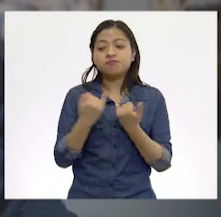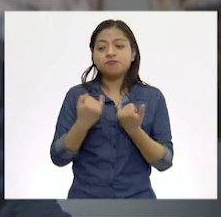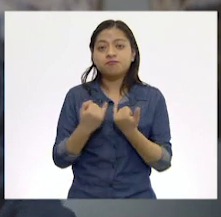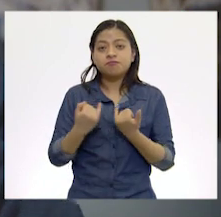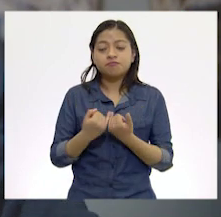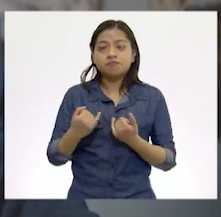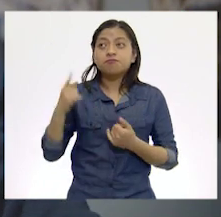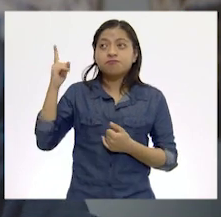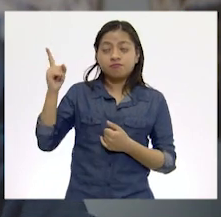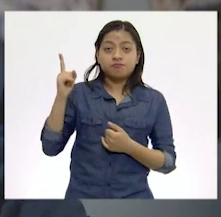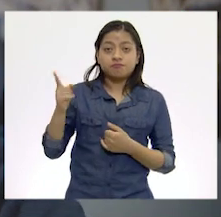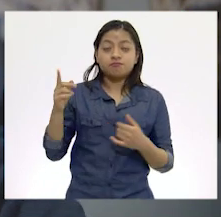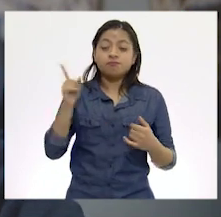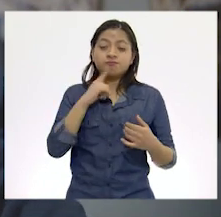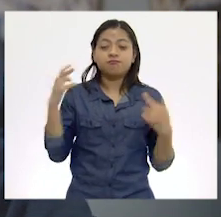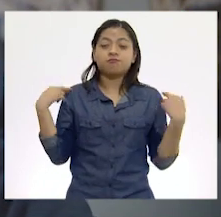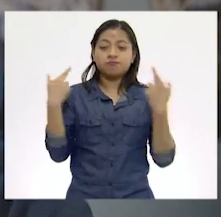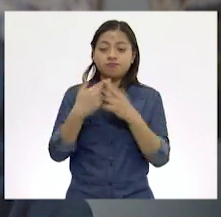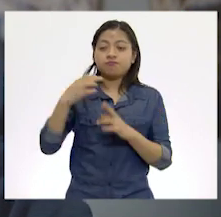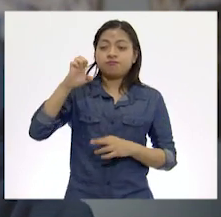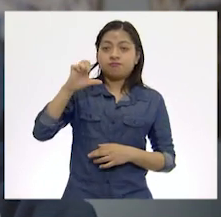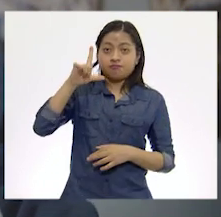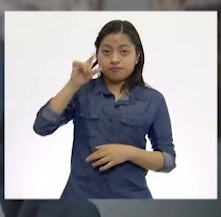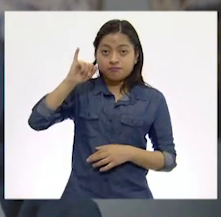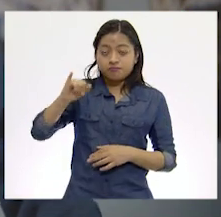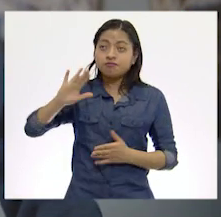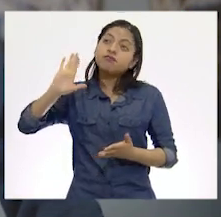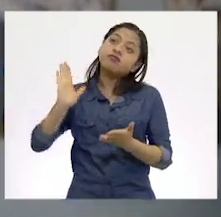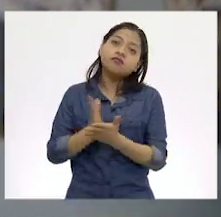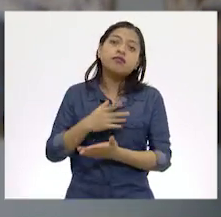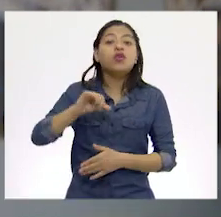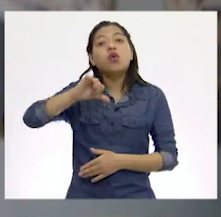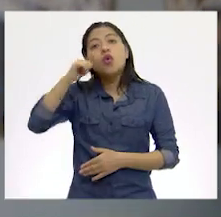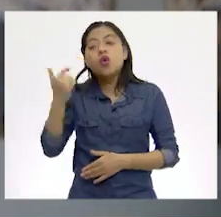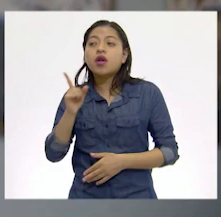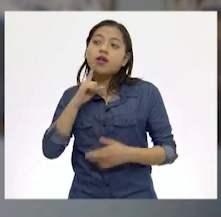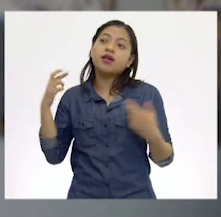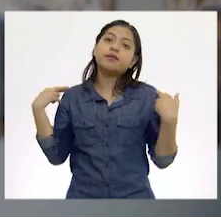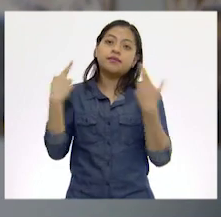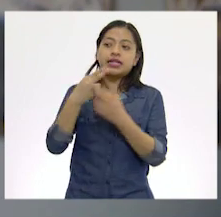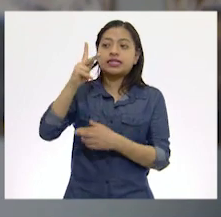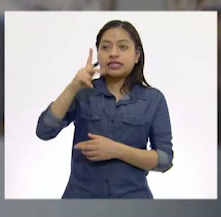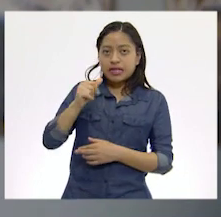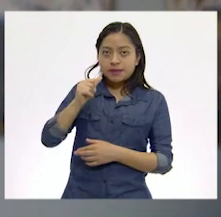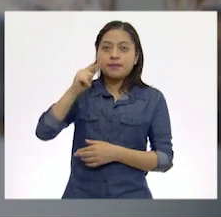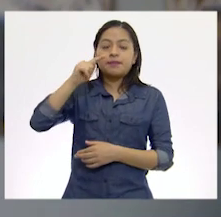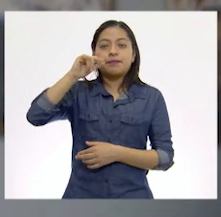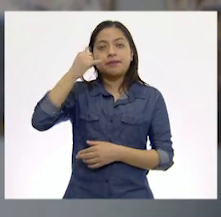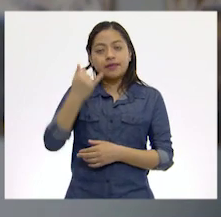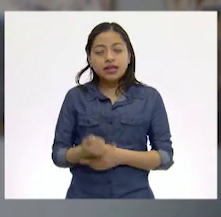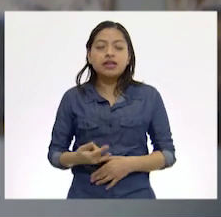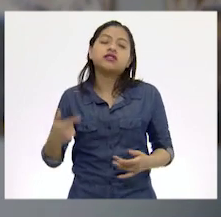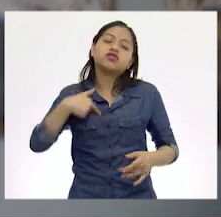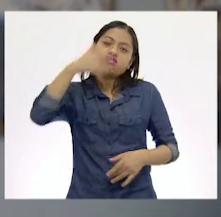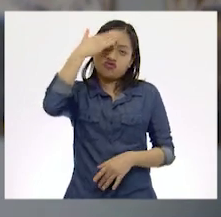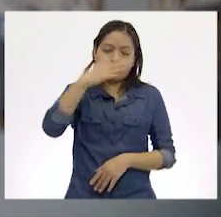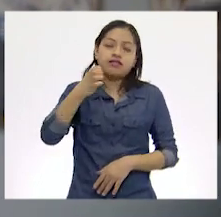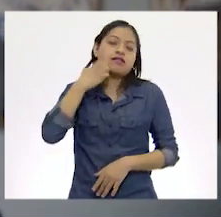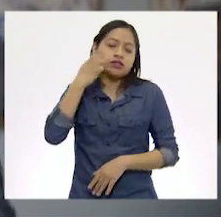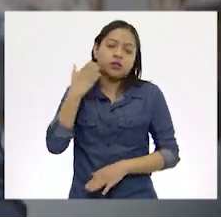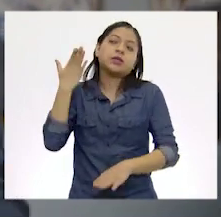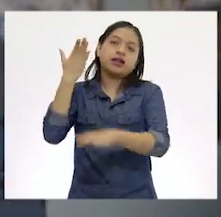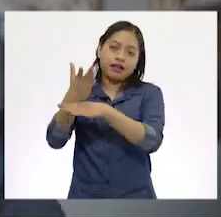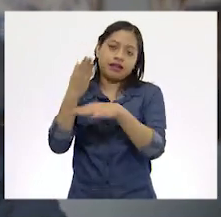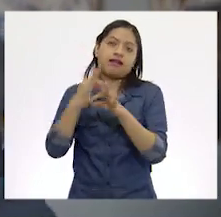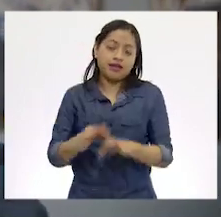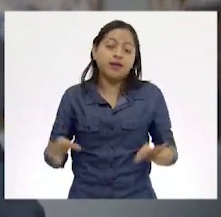Eli, mi maestra Patty, que toda la escuela es importante, que